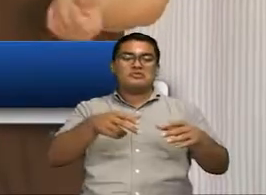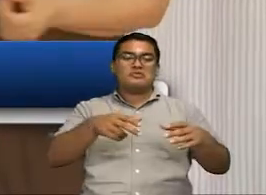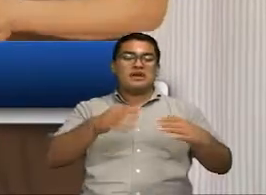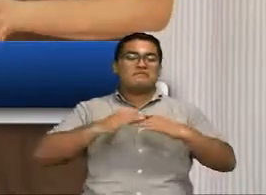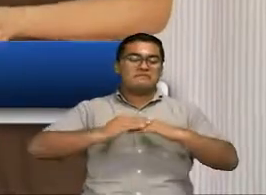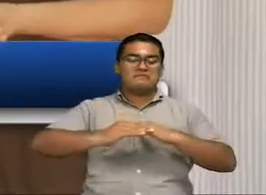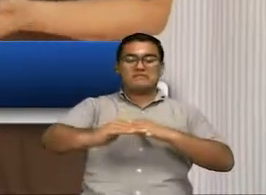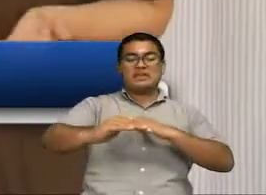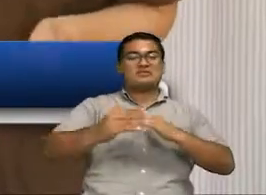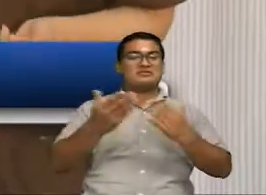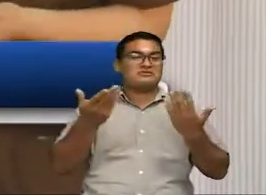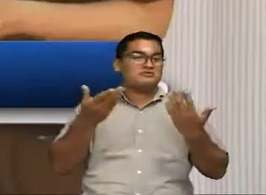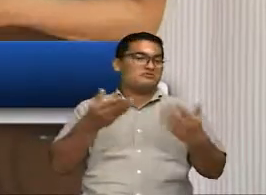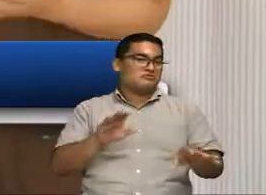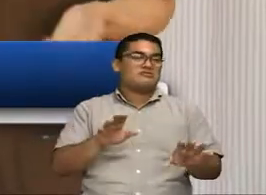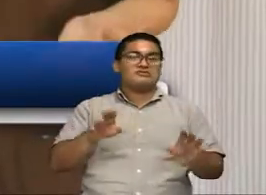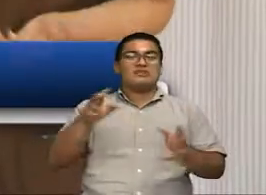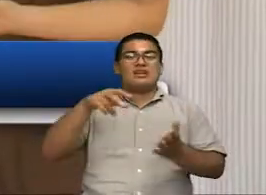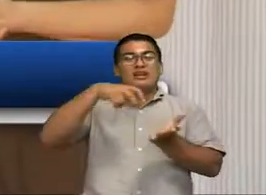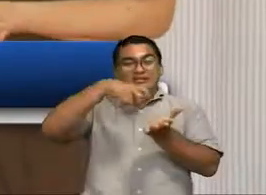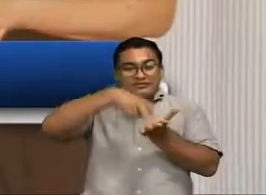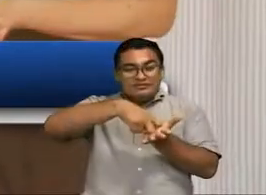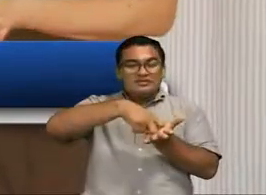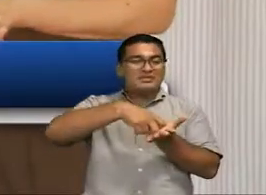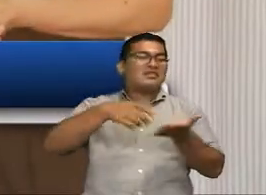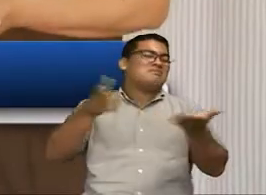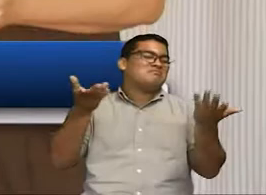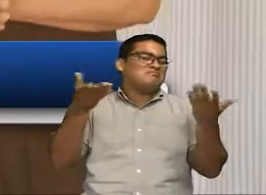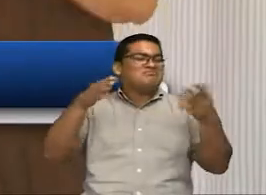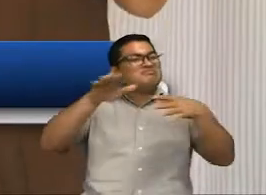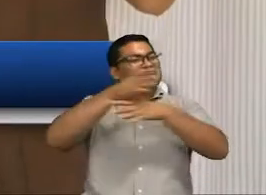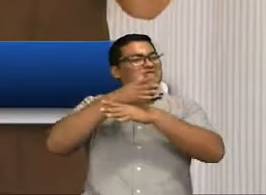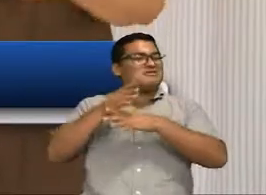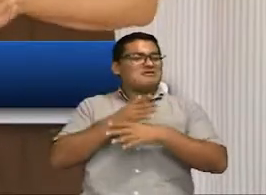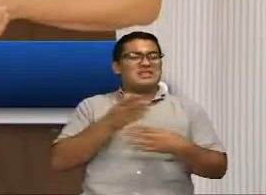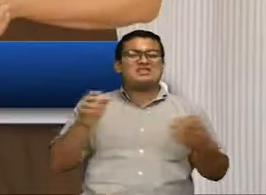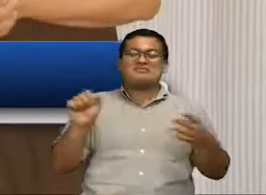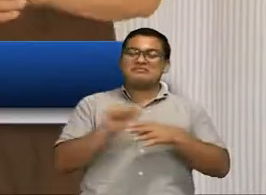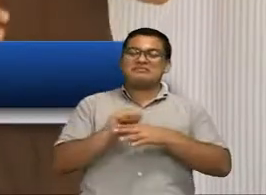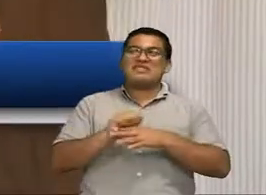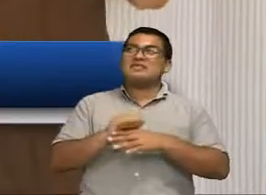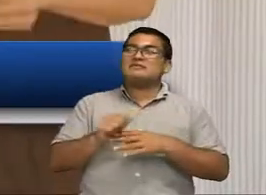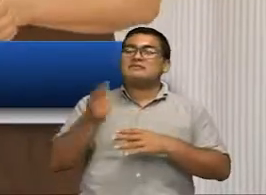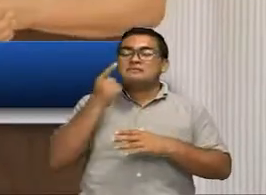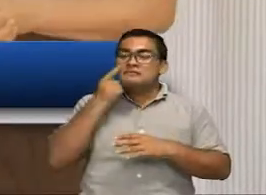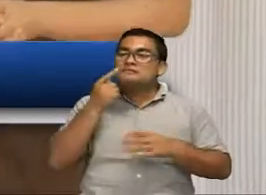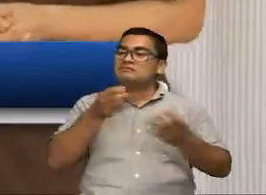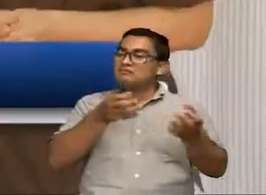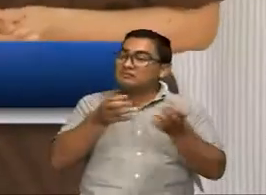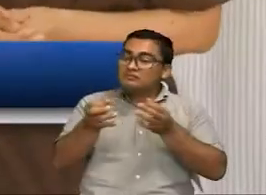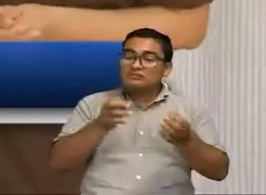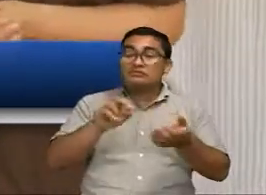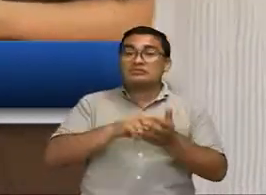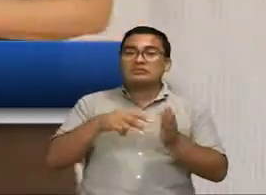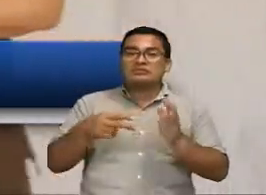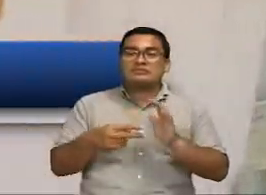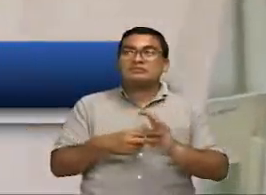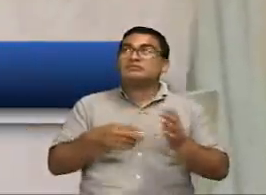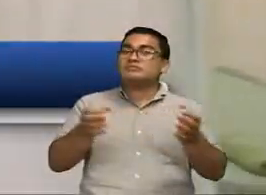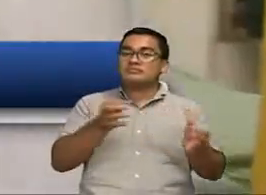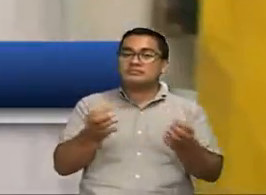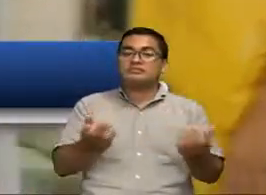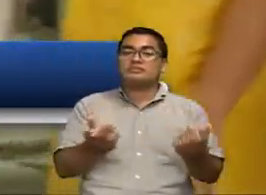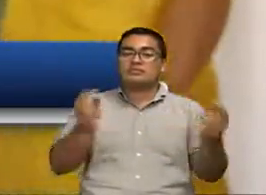Están también las de cuclillas, las hincadas. Entonces, sí, vamos a comenzar a ver, ¿cuál vamos a explicar